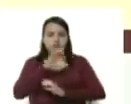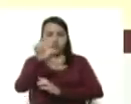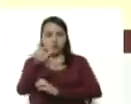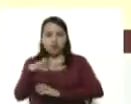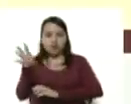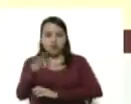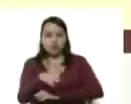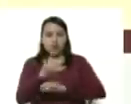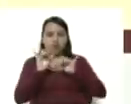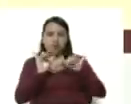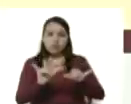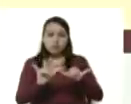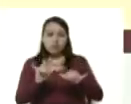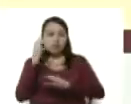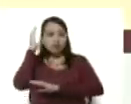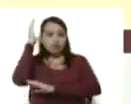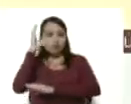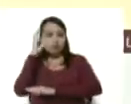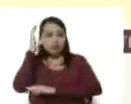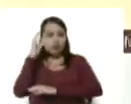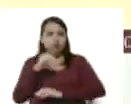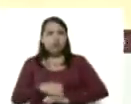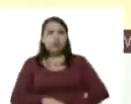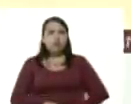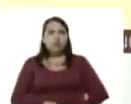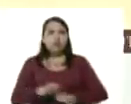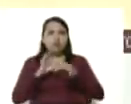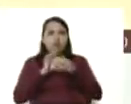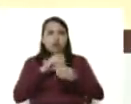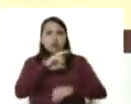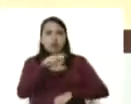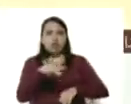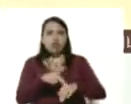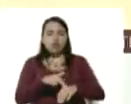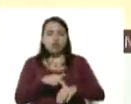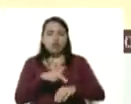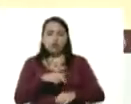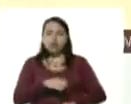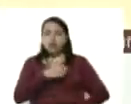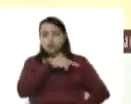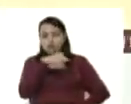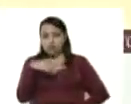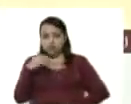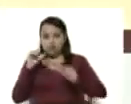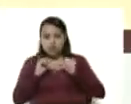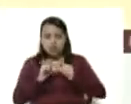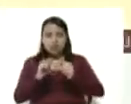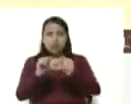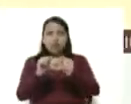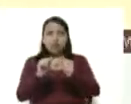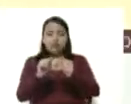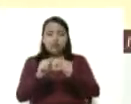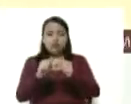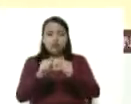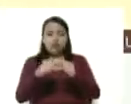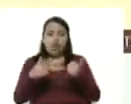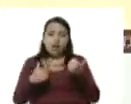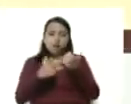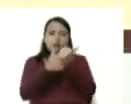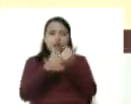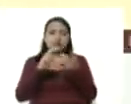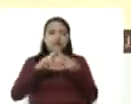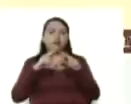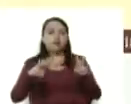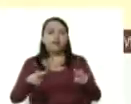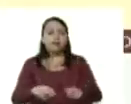Con esa conciencia, con esa unión nacional, nosotros seguiremos apostando por la